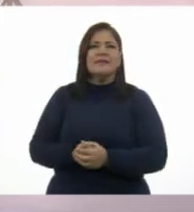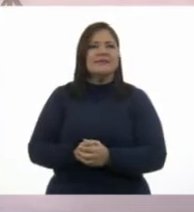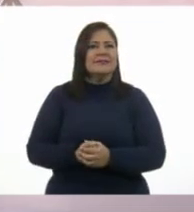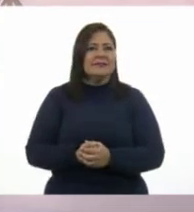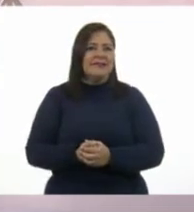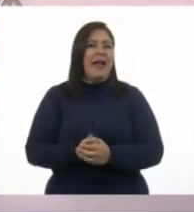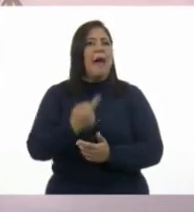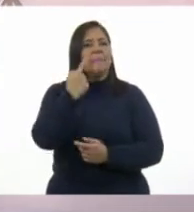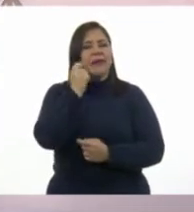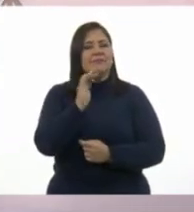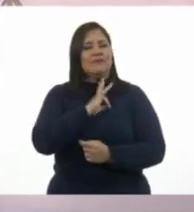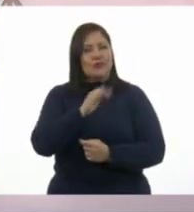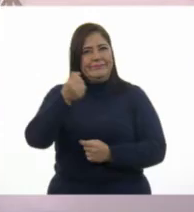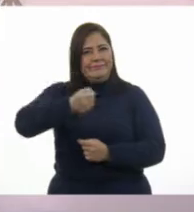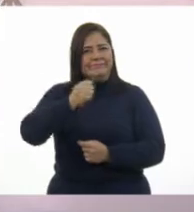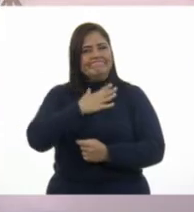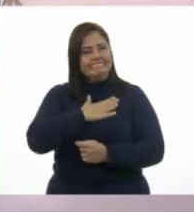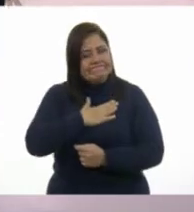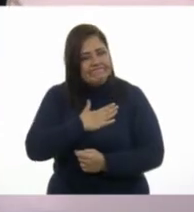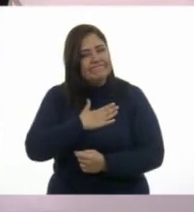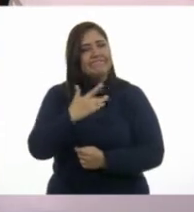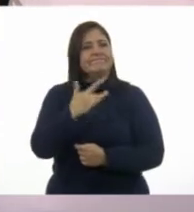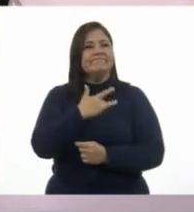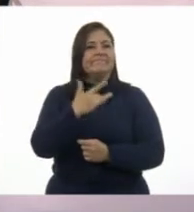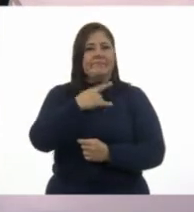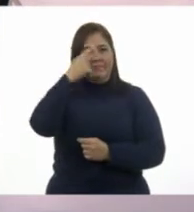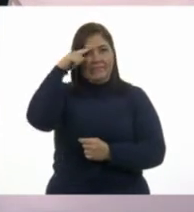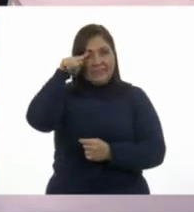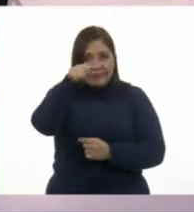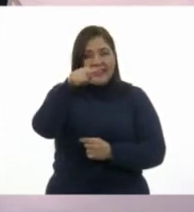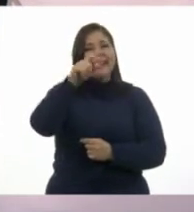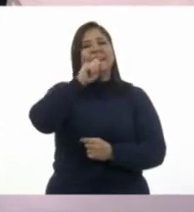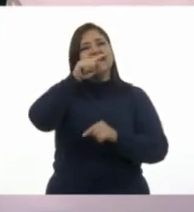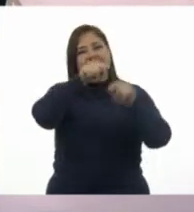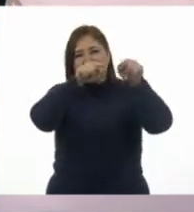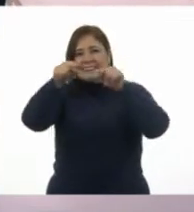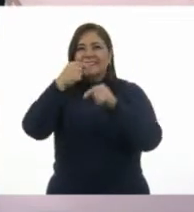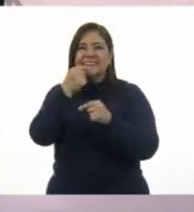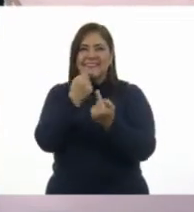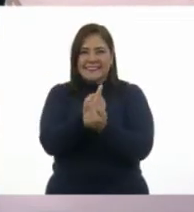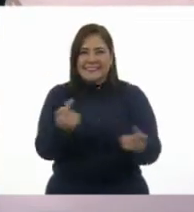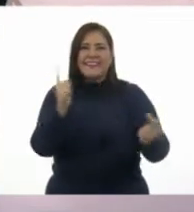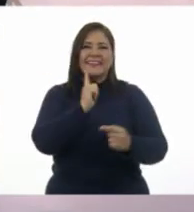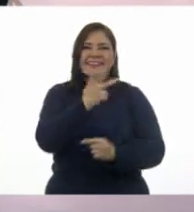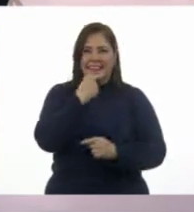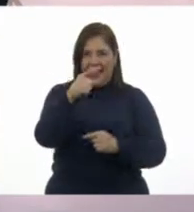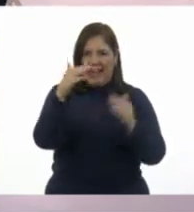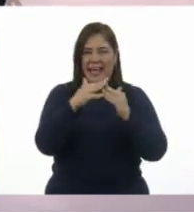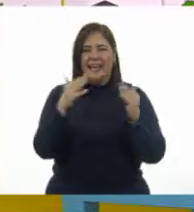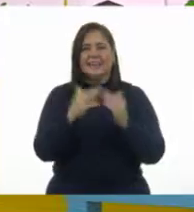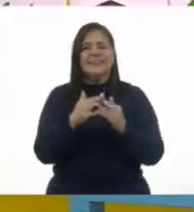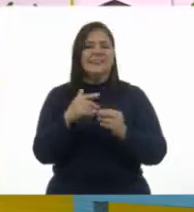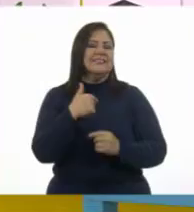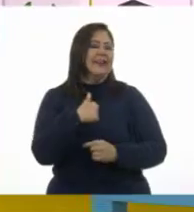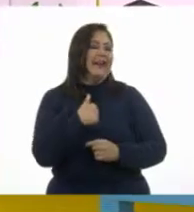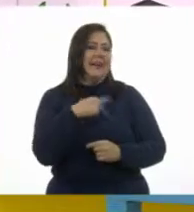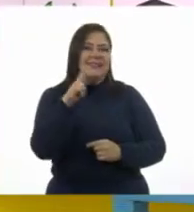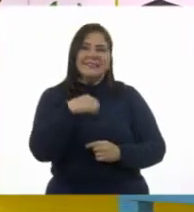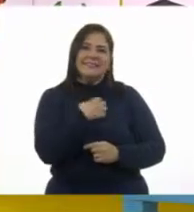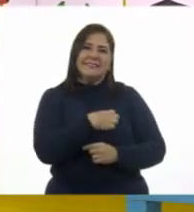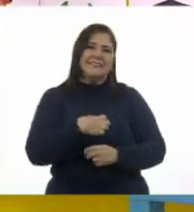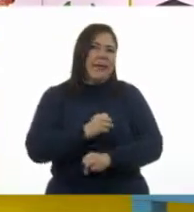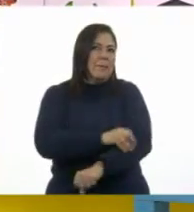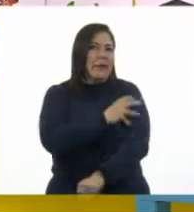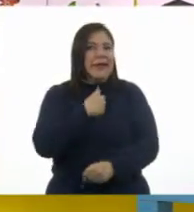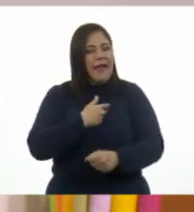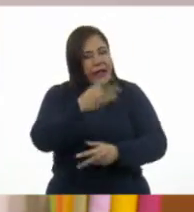qué no hacemos un saludo con el corazón? Para usted, para todas las niñas y niños ahí en casa. Maestra, estoy muy emocionada de seguir aprendiendo